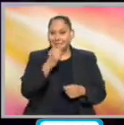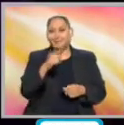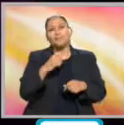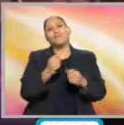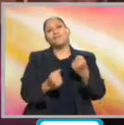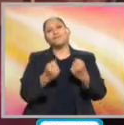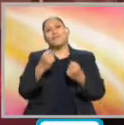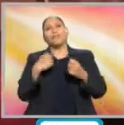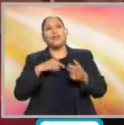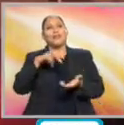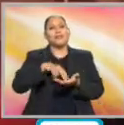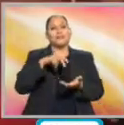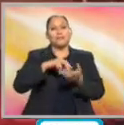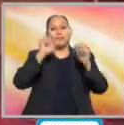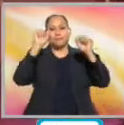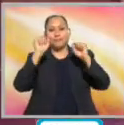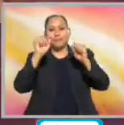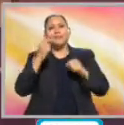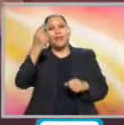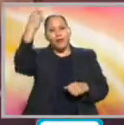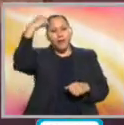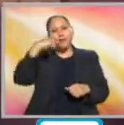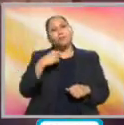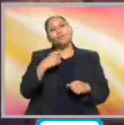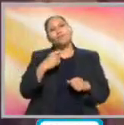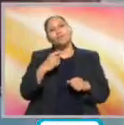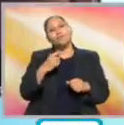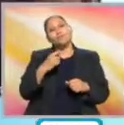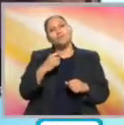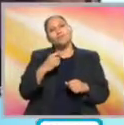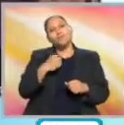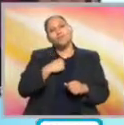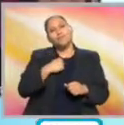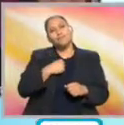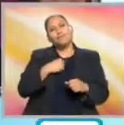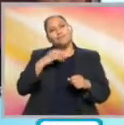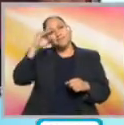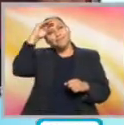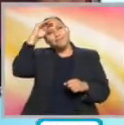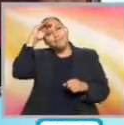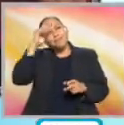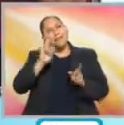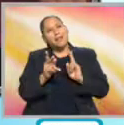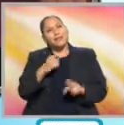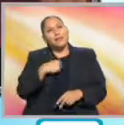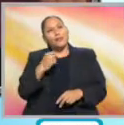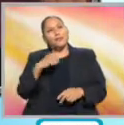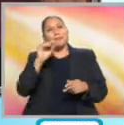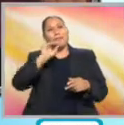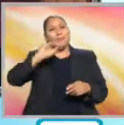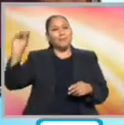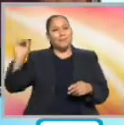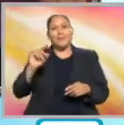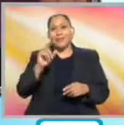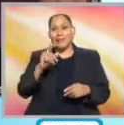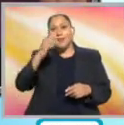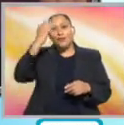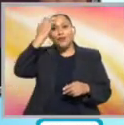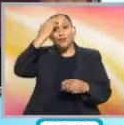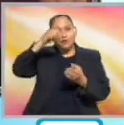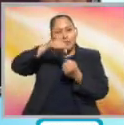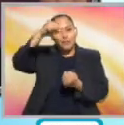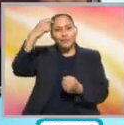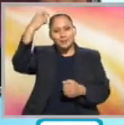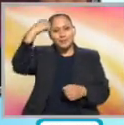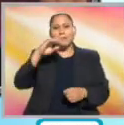voy Mira, cantando. ¿por qué Lo no siento. hablas mientras contigo misma? Y Ay. y yo, no. No tiene mucha... No, es conocerse interiormente Lili, también.